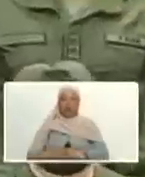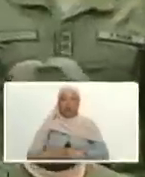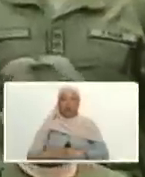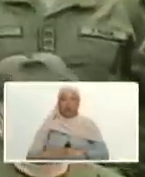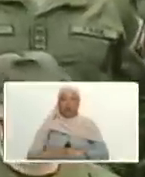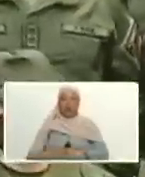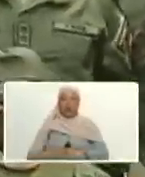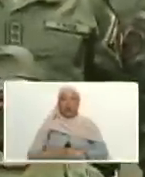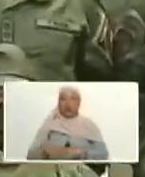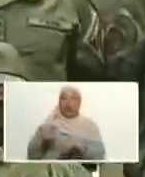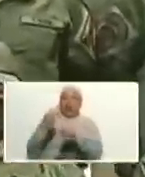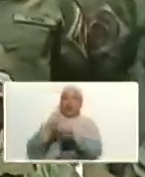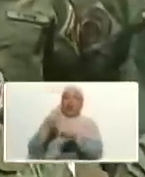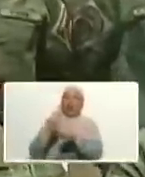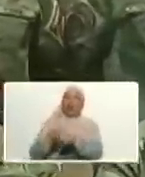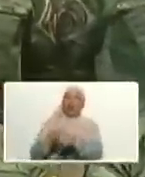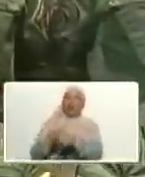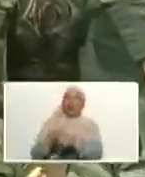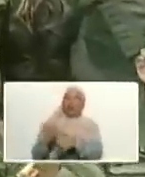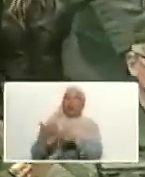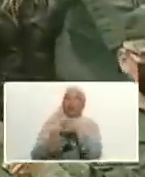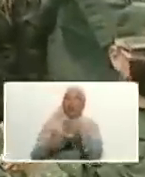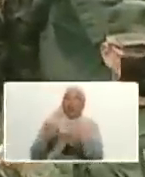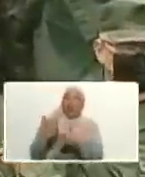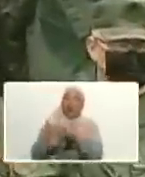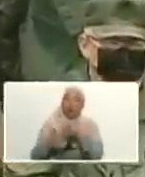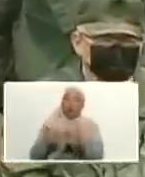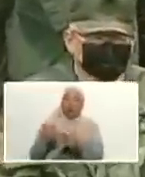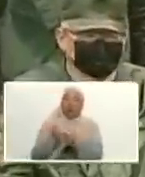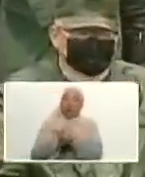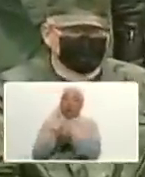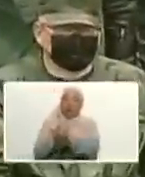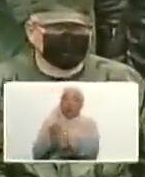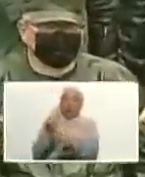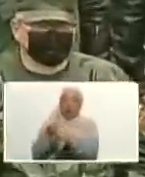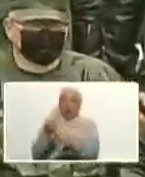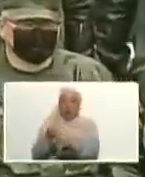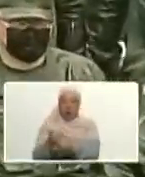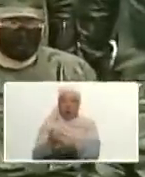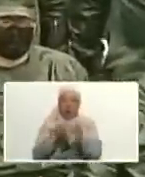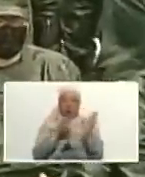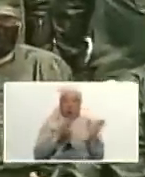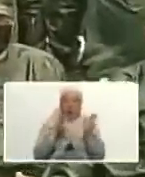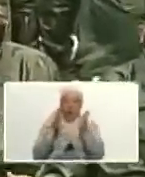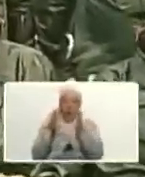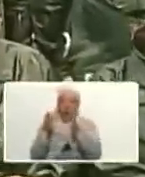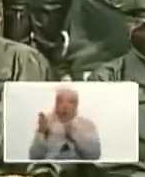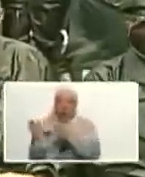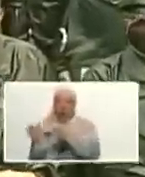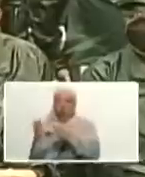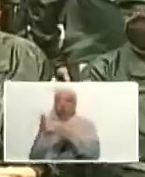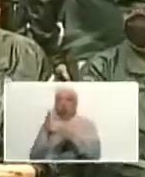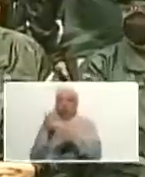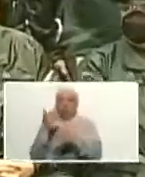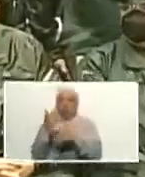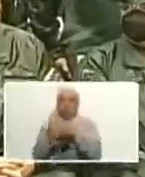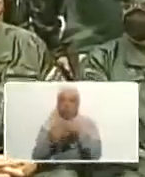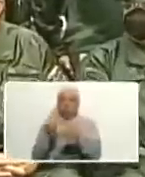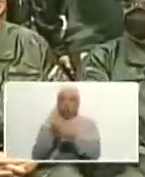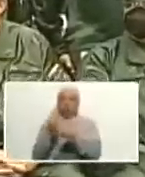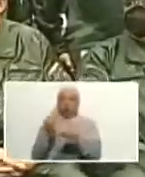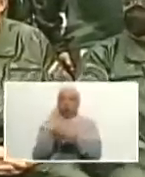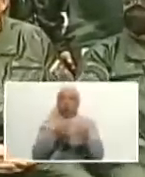el trabajo que han hecho, amoroso, disciplinado, dedicado y exitoso con las